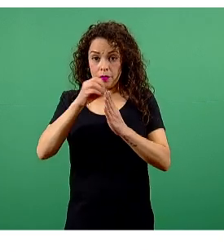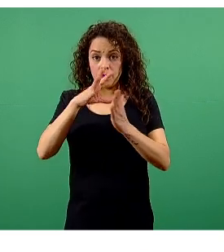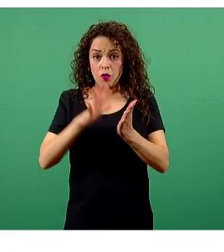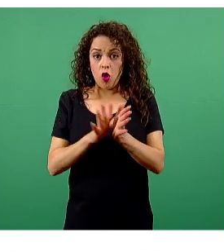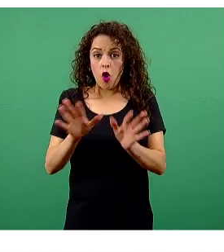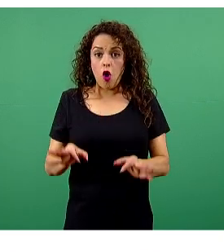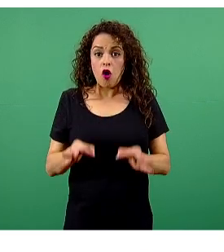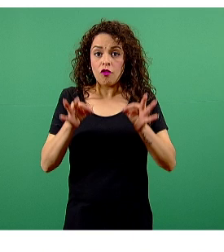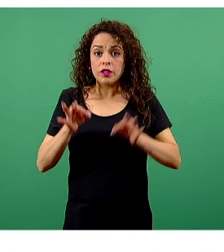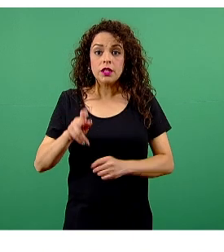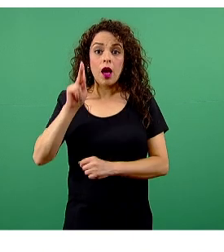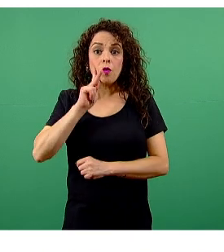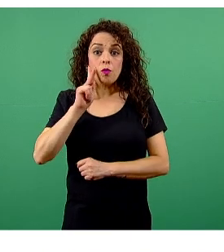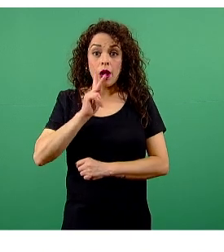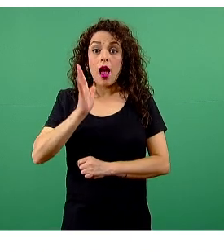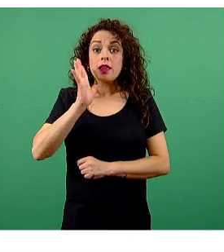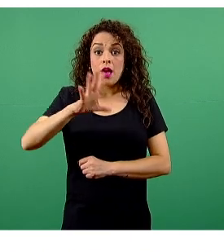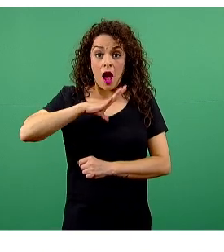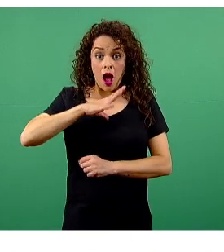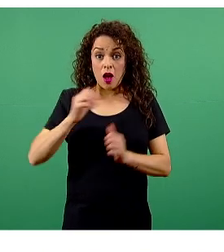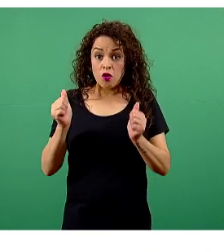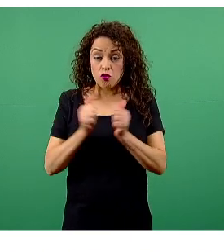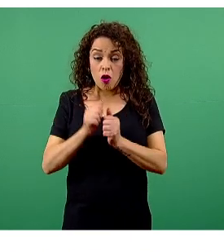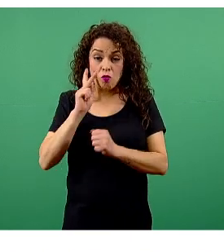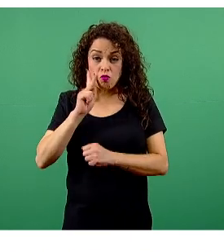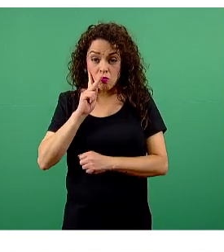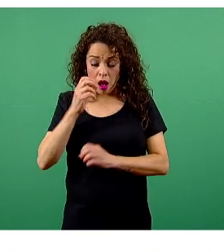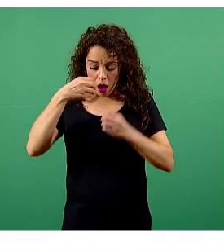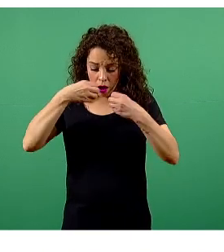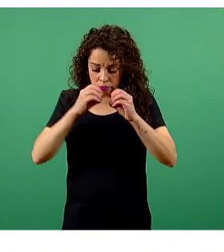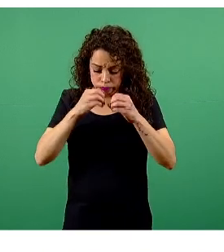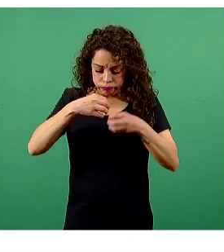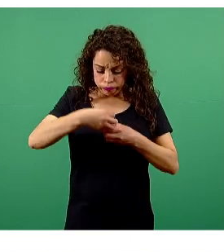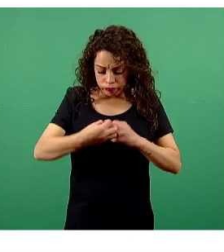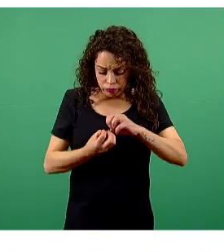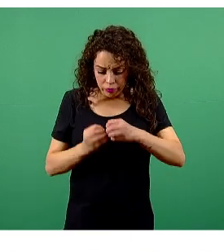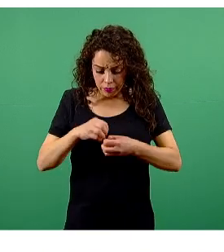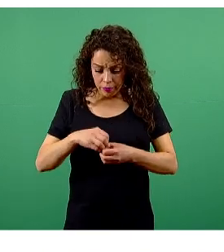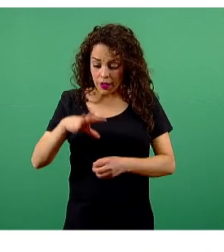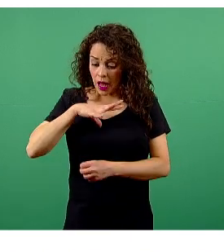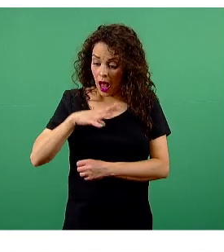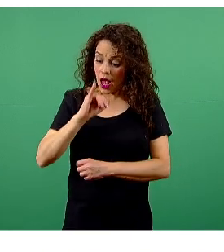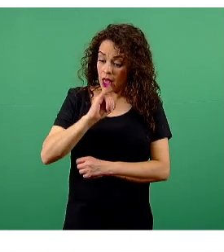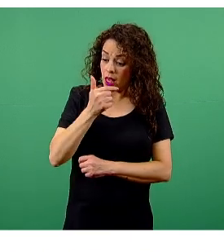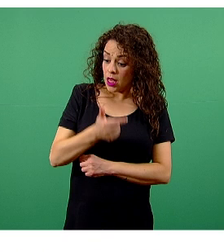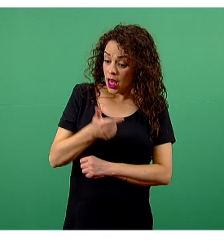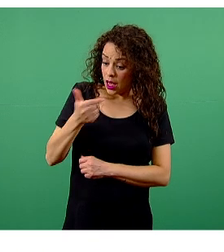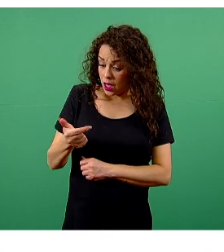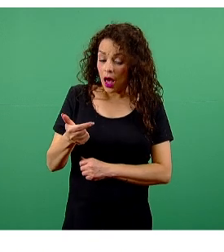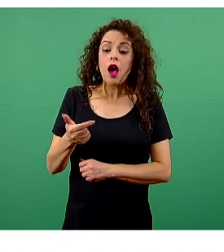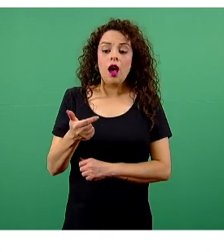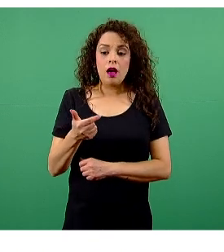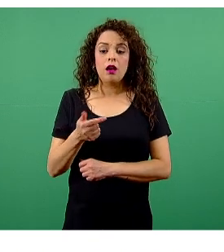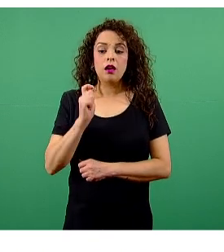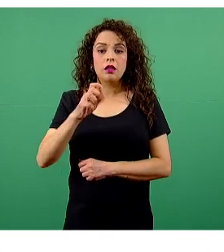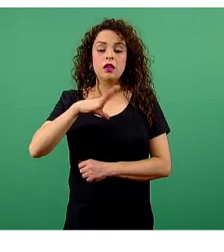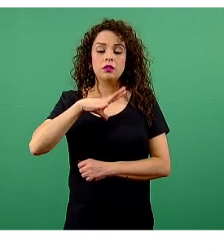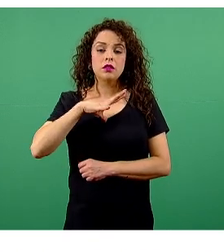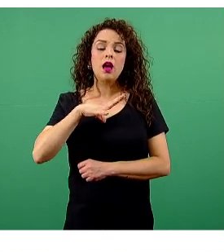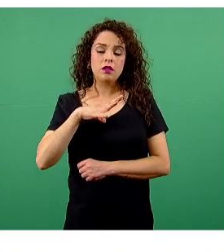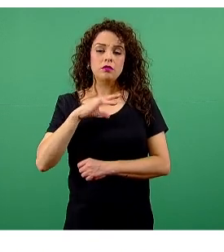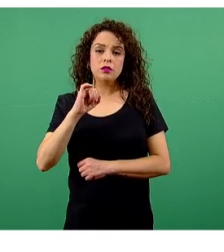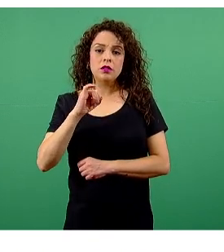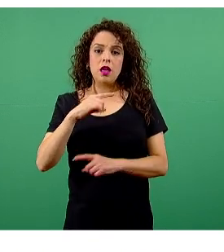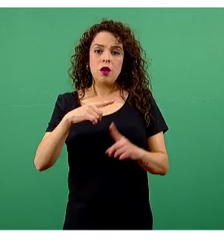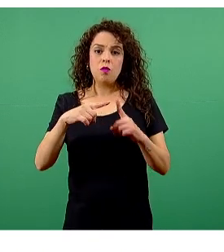prueba confirmatoria molecular. Entre las personas con presencia de IgG se encontró una positividad de